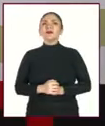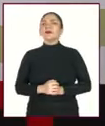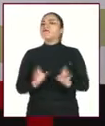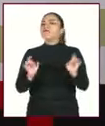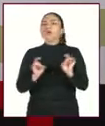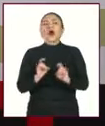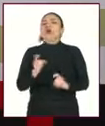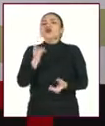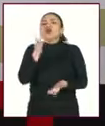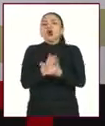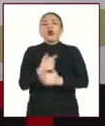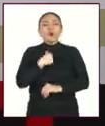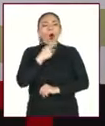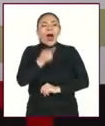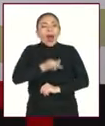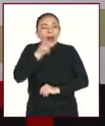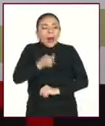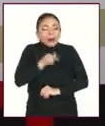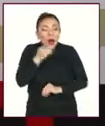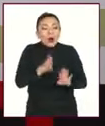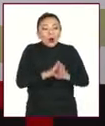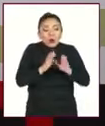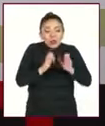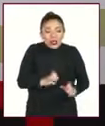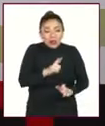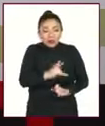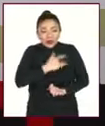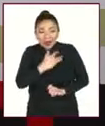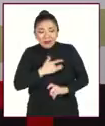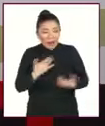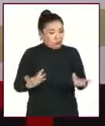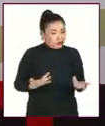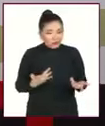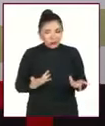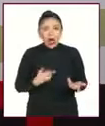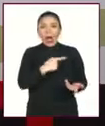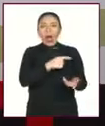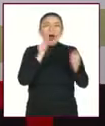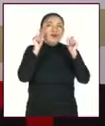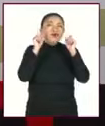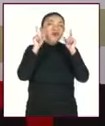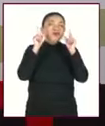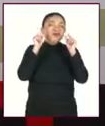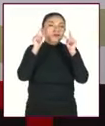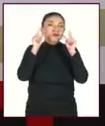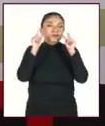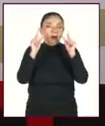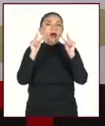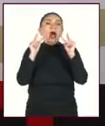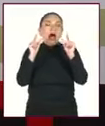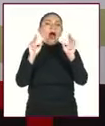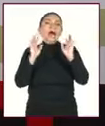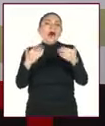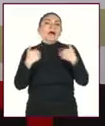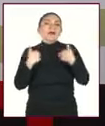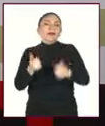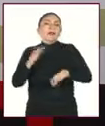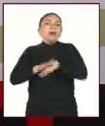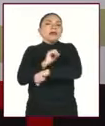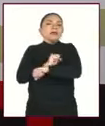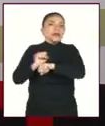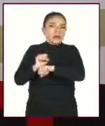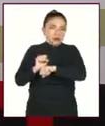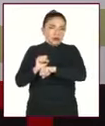con solo hablarle, preguntar cómo está, cómo se encuentra, nos puede reducir o simplificar esta